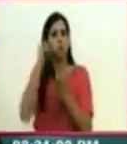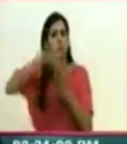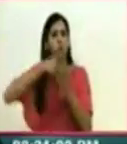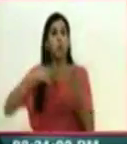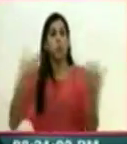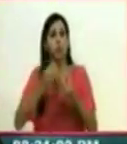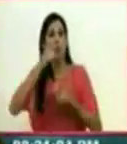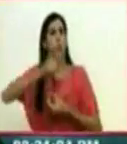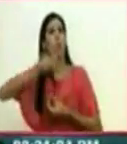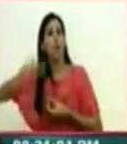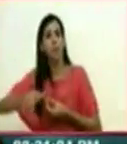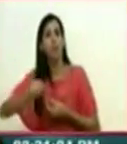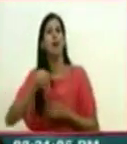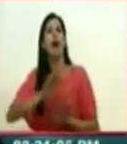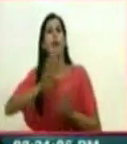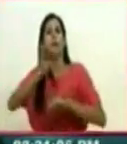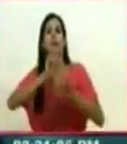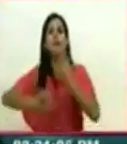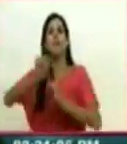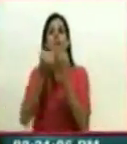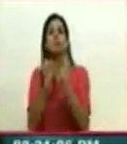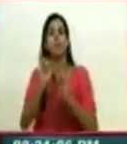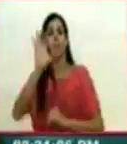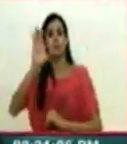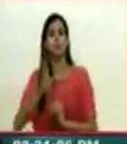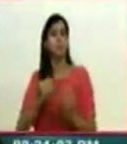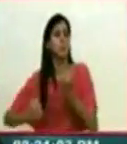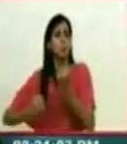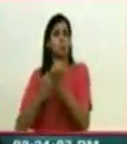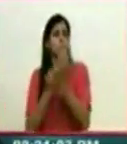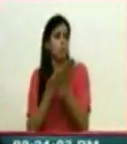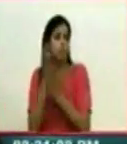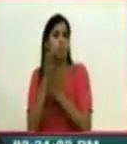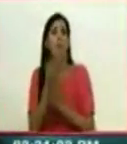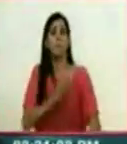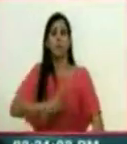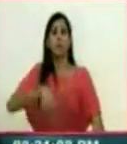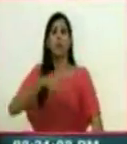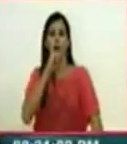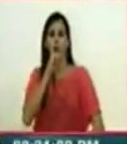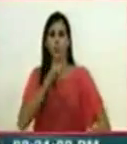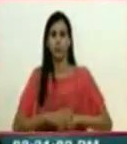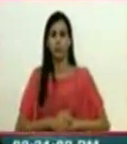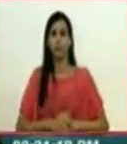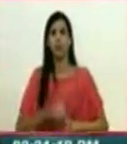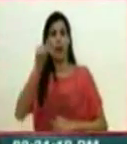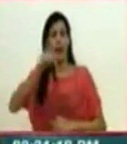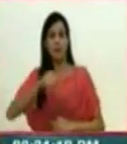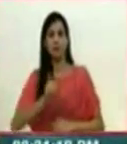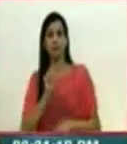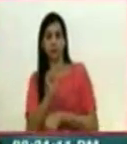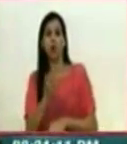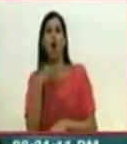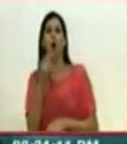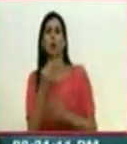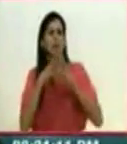en defensa de la soberanía del país, con el apoyo absoluto al presidente de la República. Aquí te decimos, la juventud